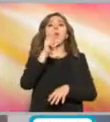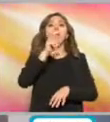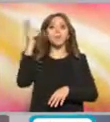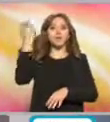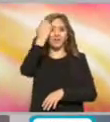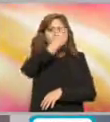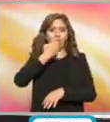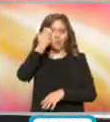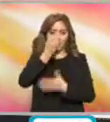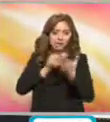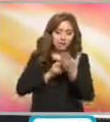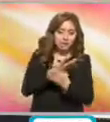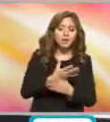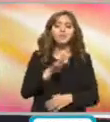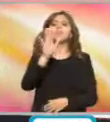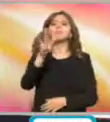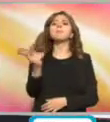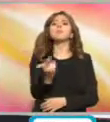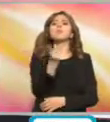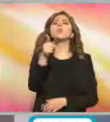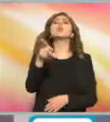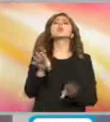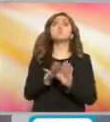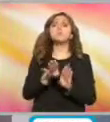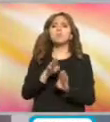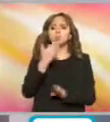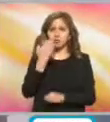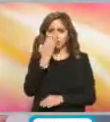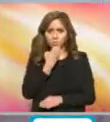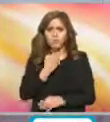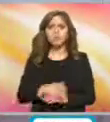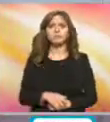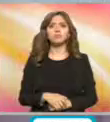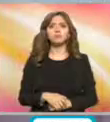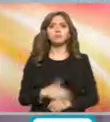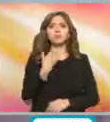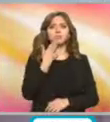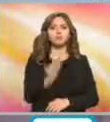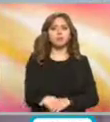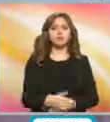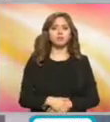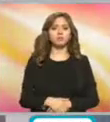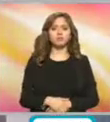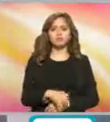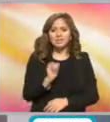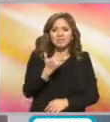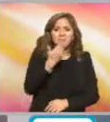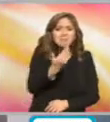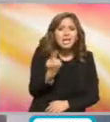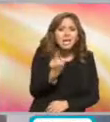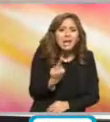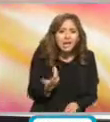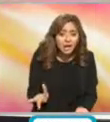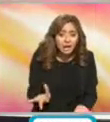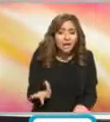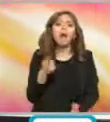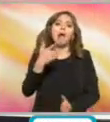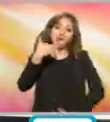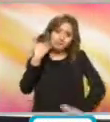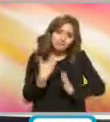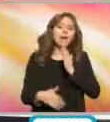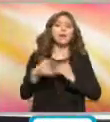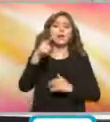es ¿cómo te fue? Bien. ¿Qué es bien? ¿No? O sea, ¿qué sucedió en realidad? Aquí lo que tenemos que ver es empezar por